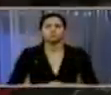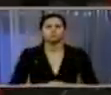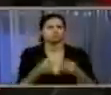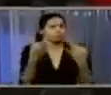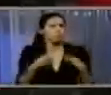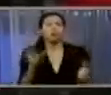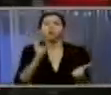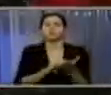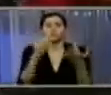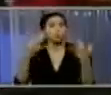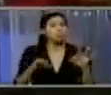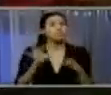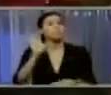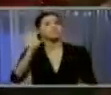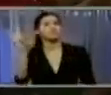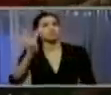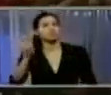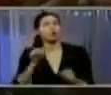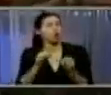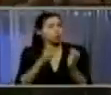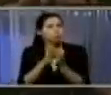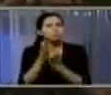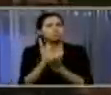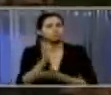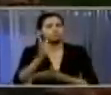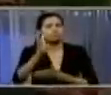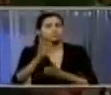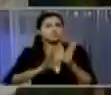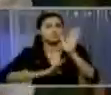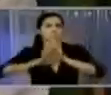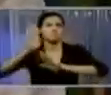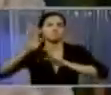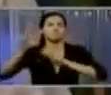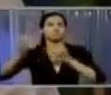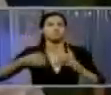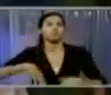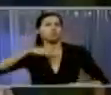integralmente para continuar el camino de la prosperidad económica.